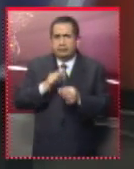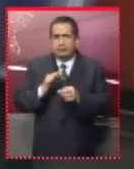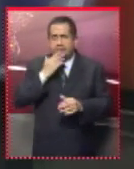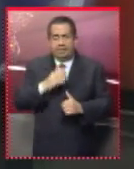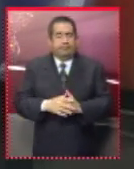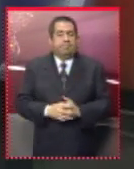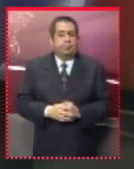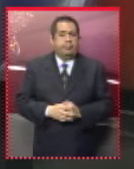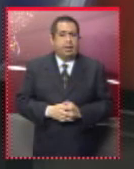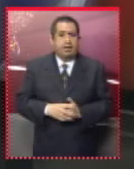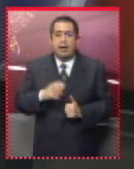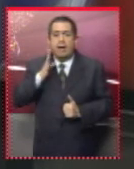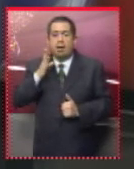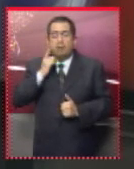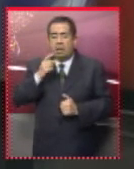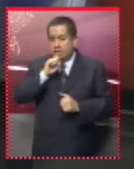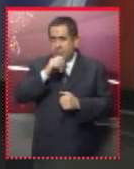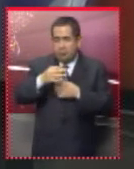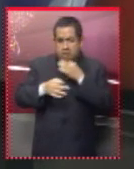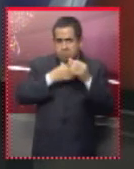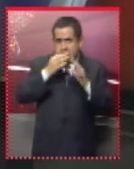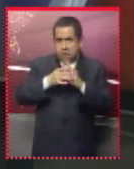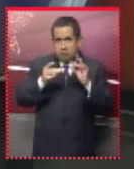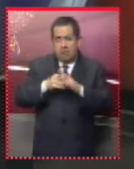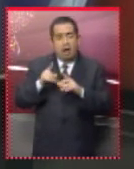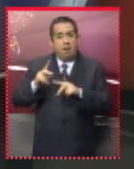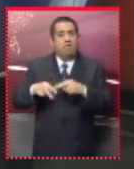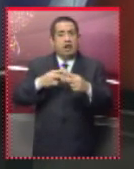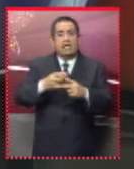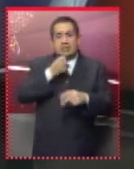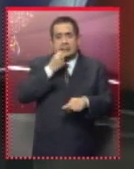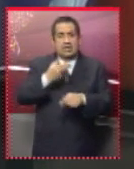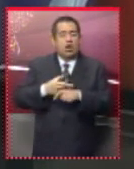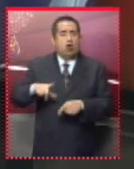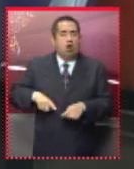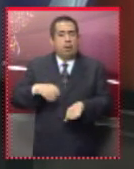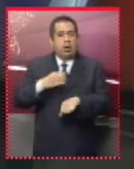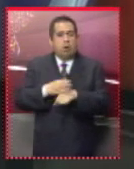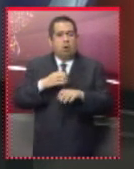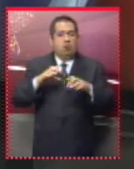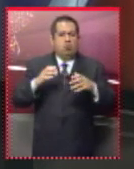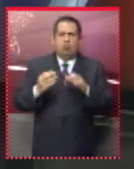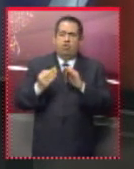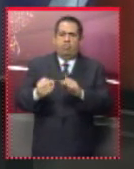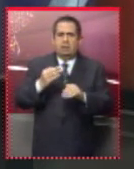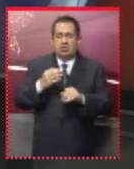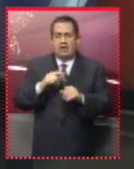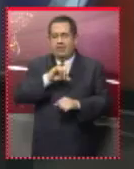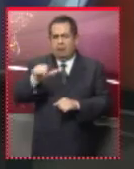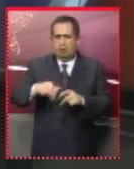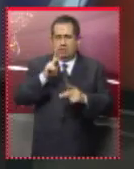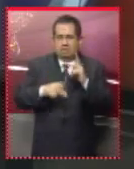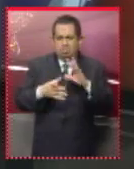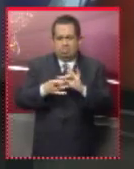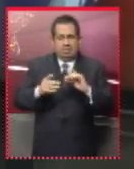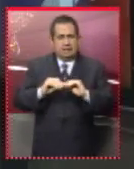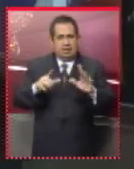Cámara de Diputados también hubo información. Allá acudió el secretario de Gobierno para comparecer ante el Pleno. Todo esto al regresar del